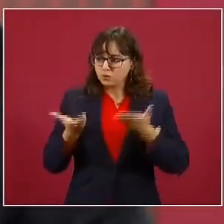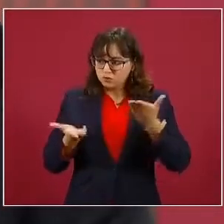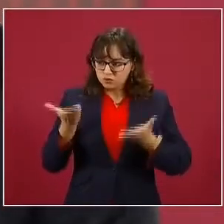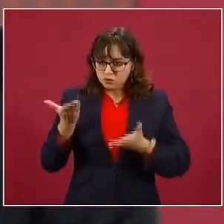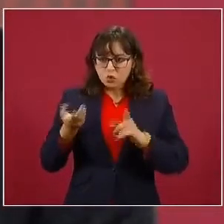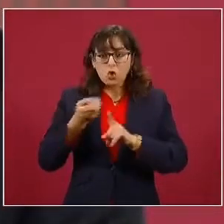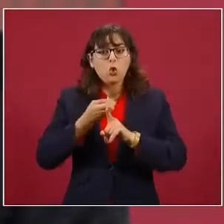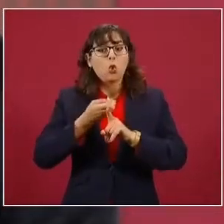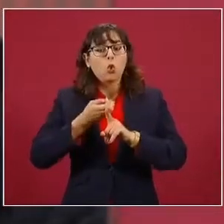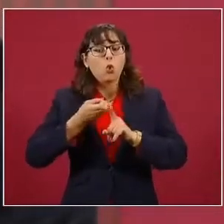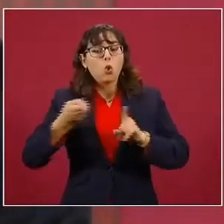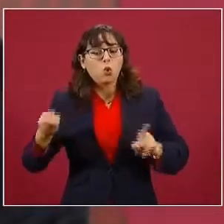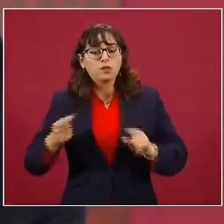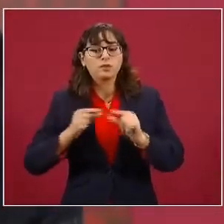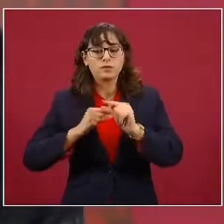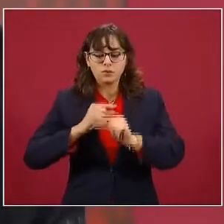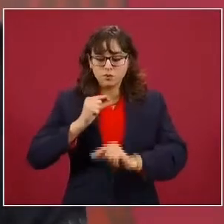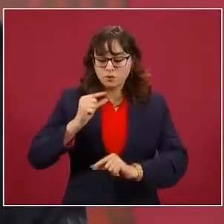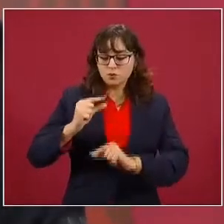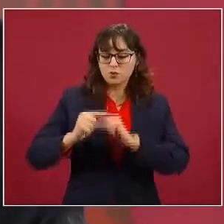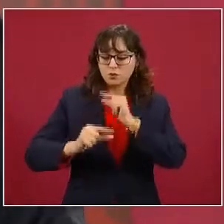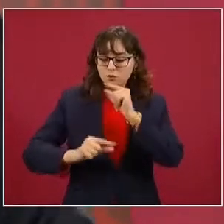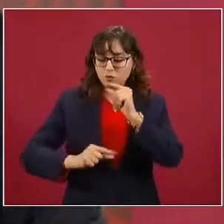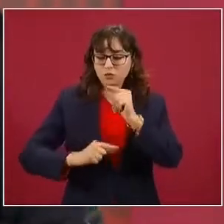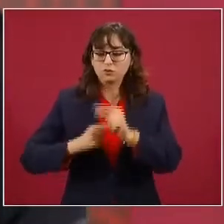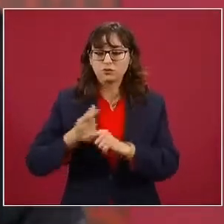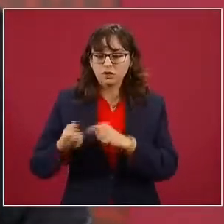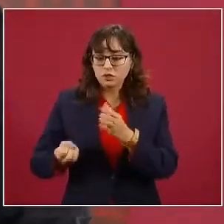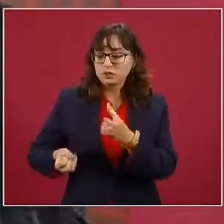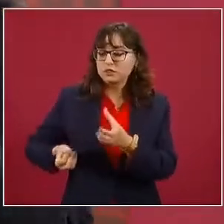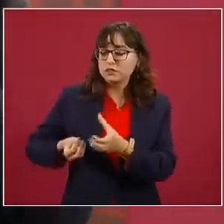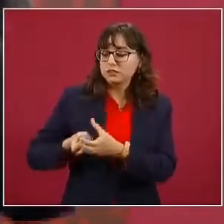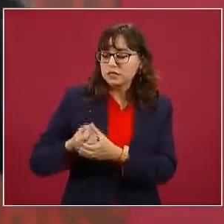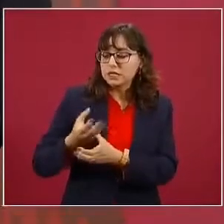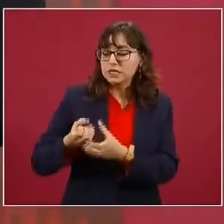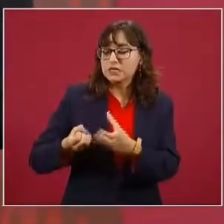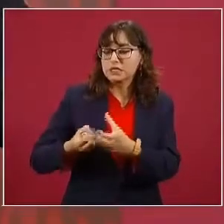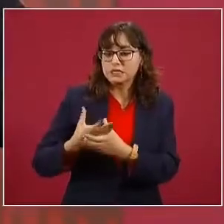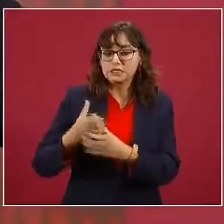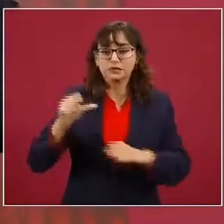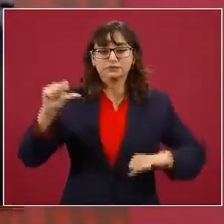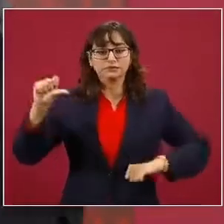Y esto también nos ayudó a que no se nos